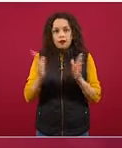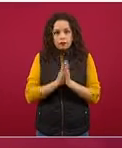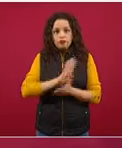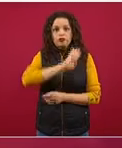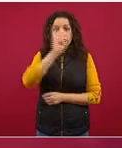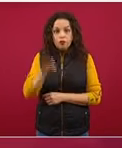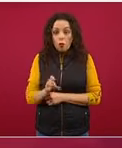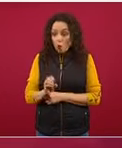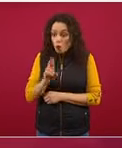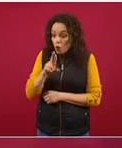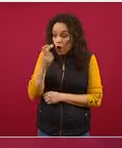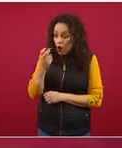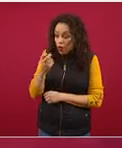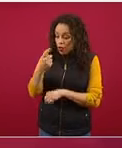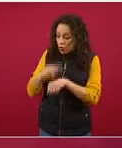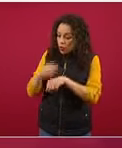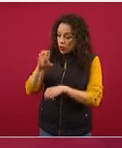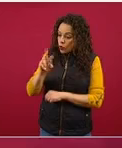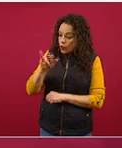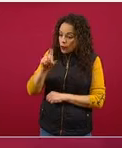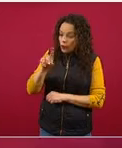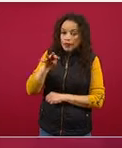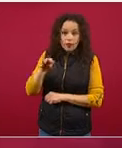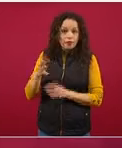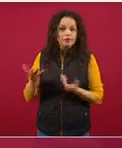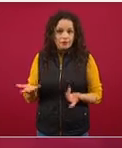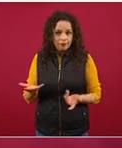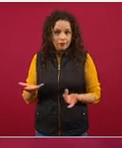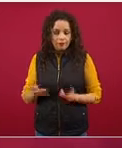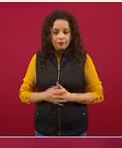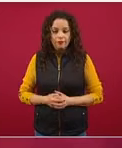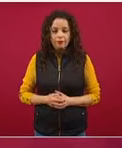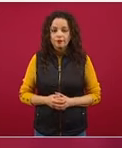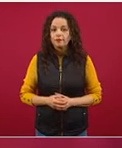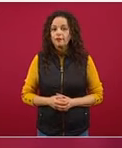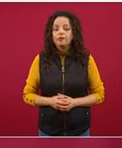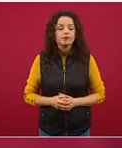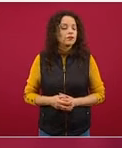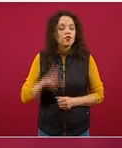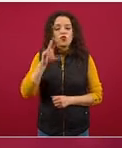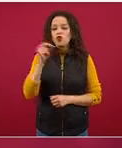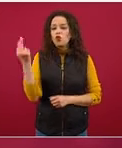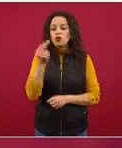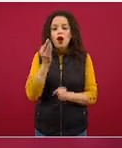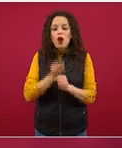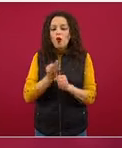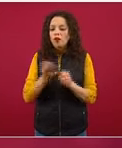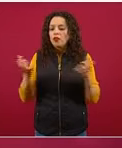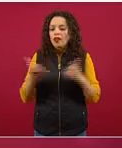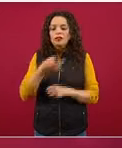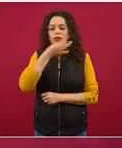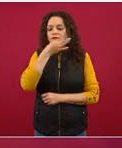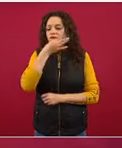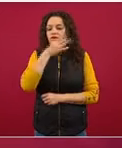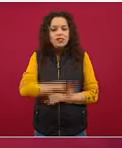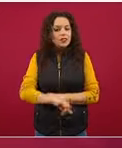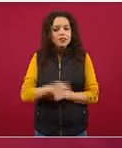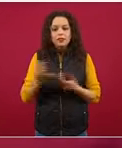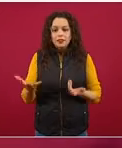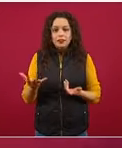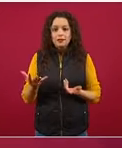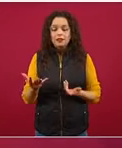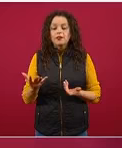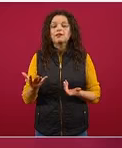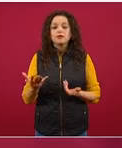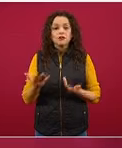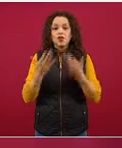COVID-19. No haga fiestas, no son necesarias en este momento, nos ponen en mayor riesgo que